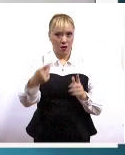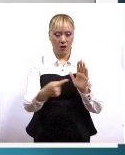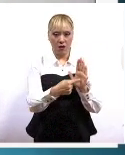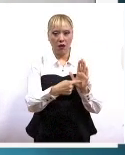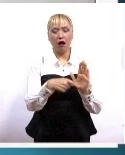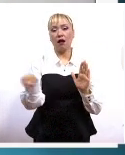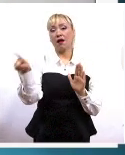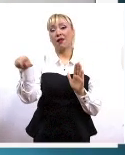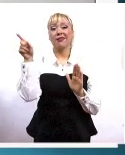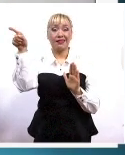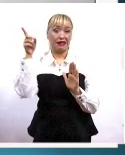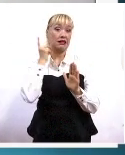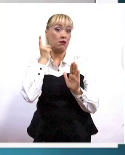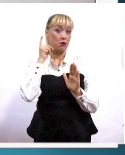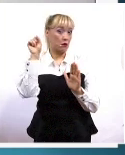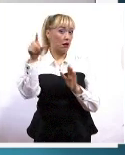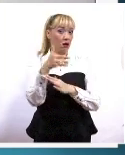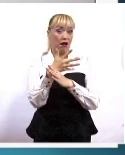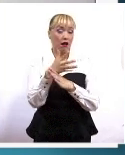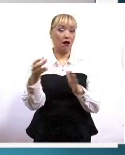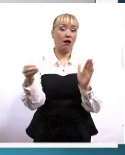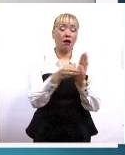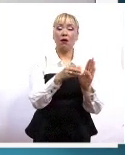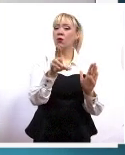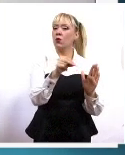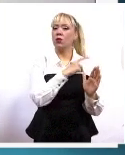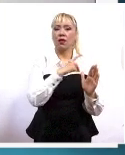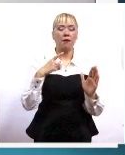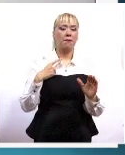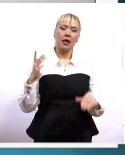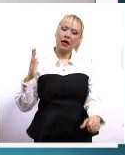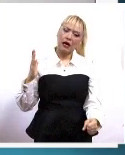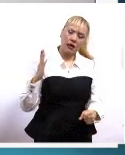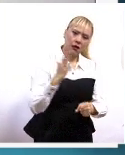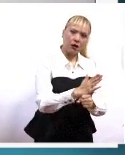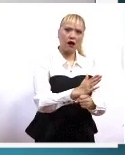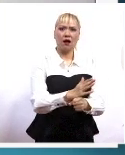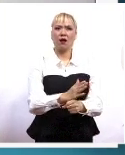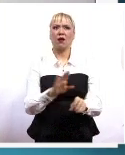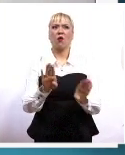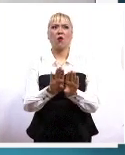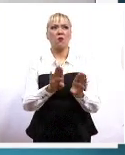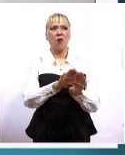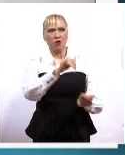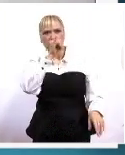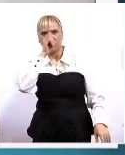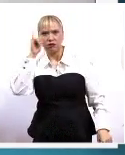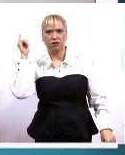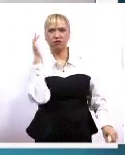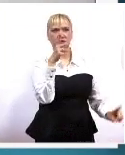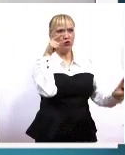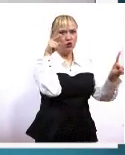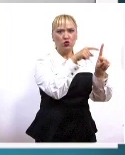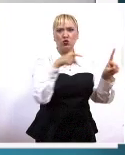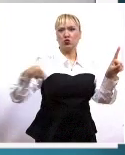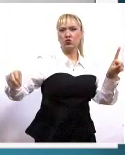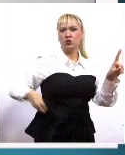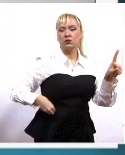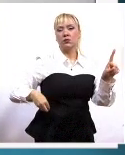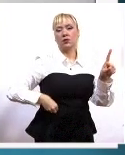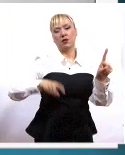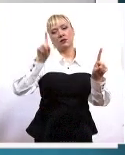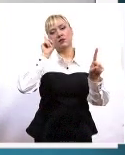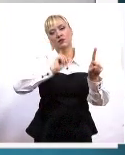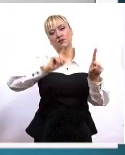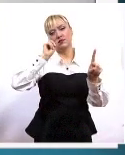propio legislador contempló que no debe criminalizarse, no debe reprocharse el delito a la víctima que